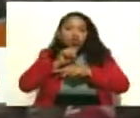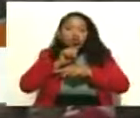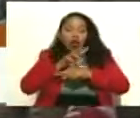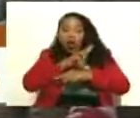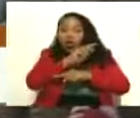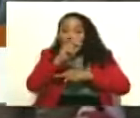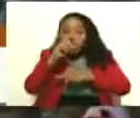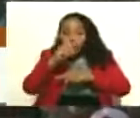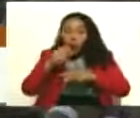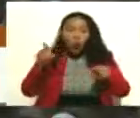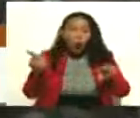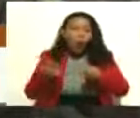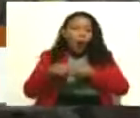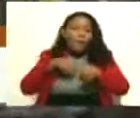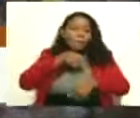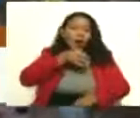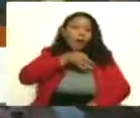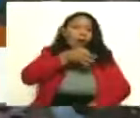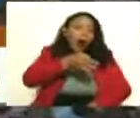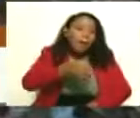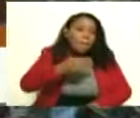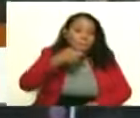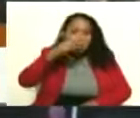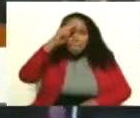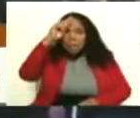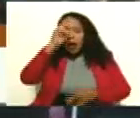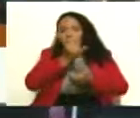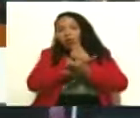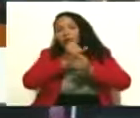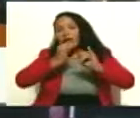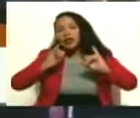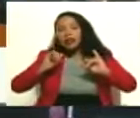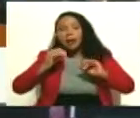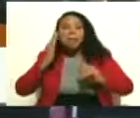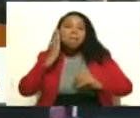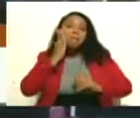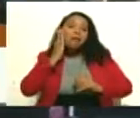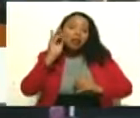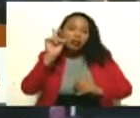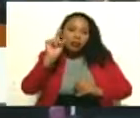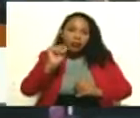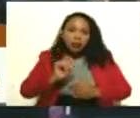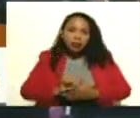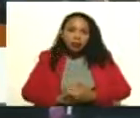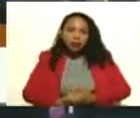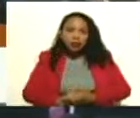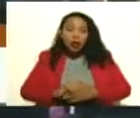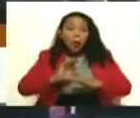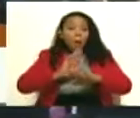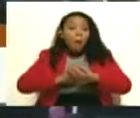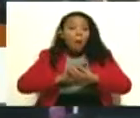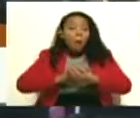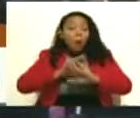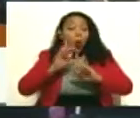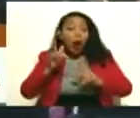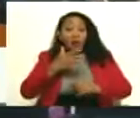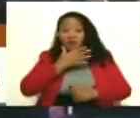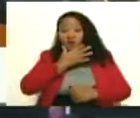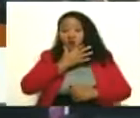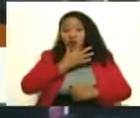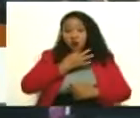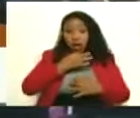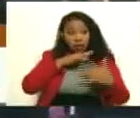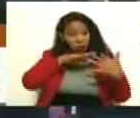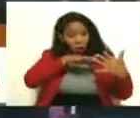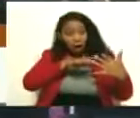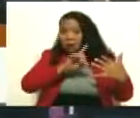años de nuestros padres independentistas y madres independentistas. Porque no es fácil esta batalla. Estamos